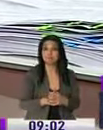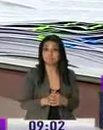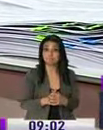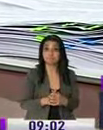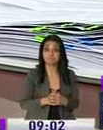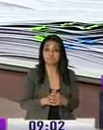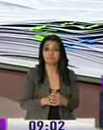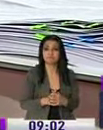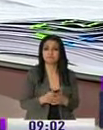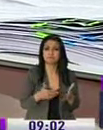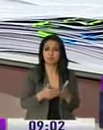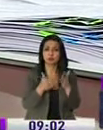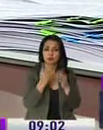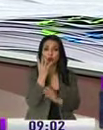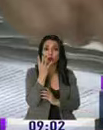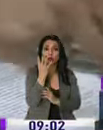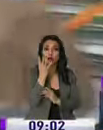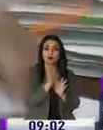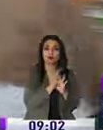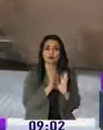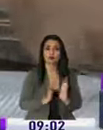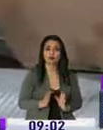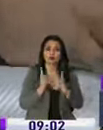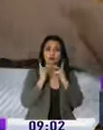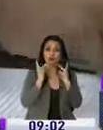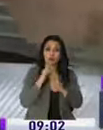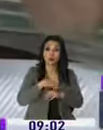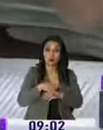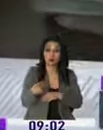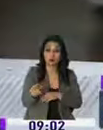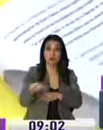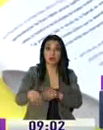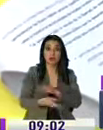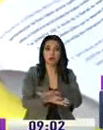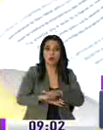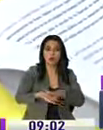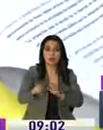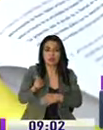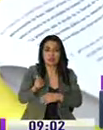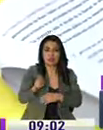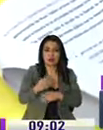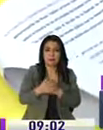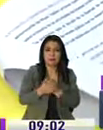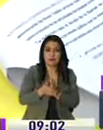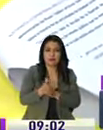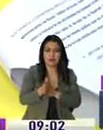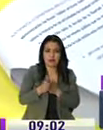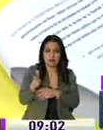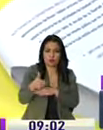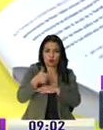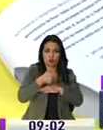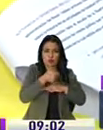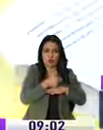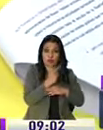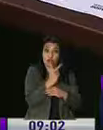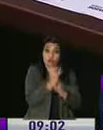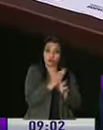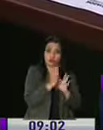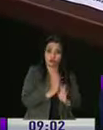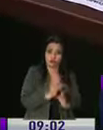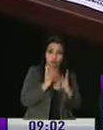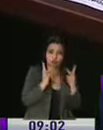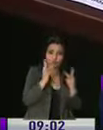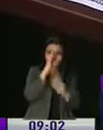se levantaron cargos contra 4 personas por el supuesto delito de concusión, 2 de ellas funcionarios de esta cartera de Estado,